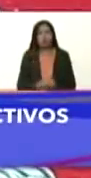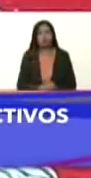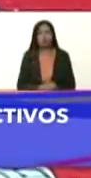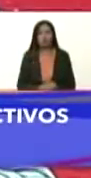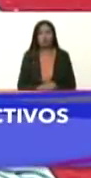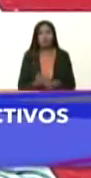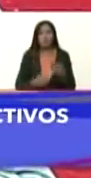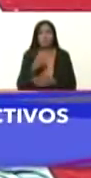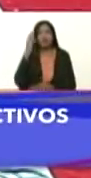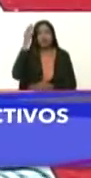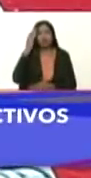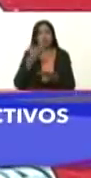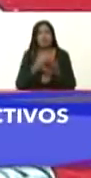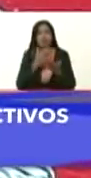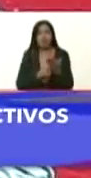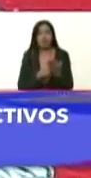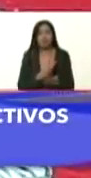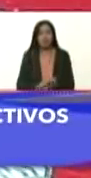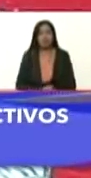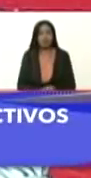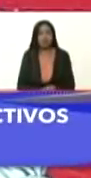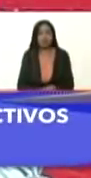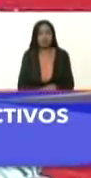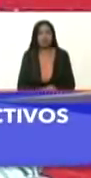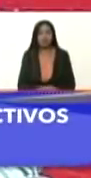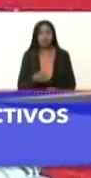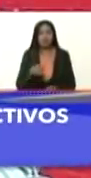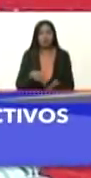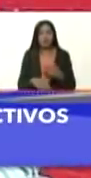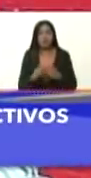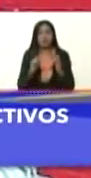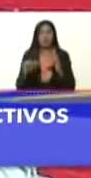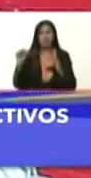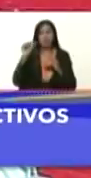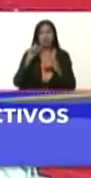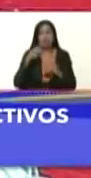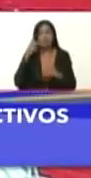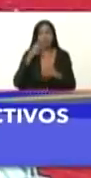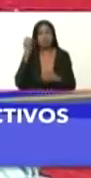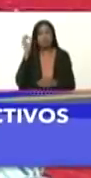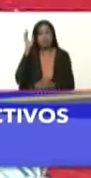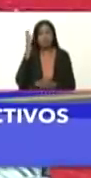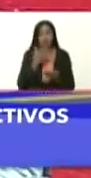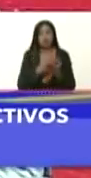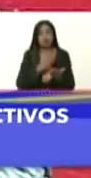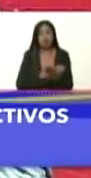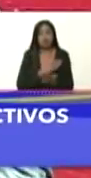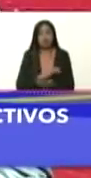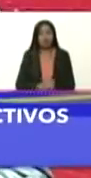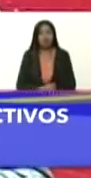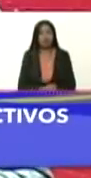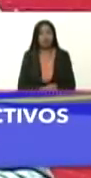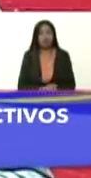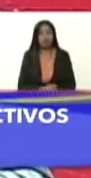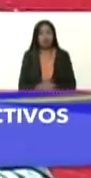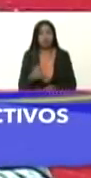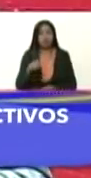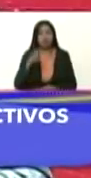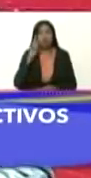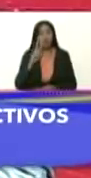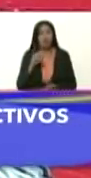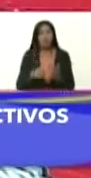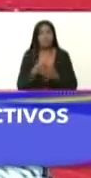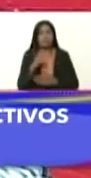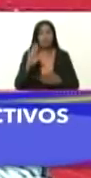más conciencia que antes. Hoy veo más nivel político ideológico que antes. Hoy veo